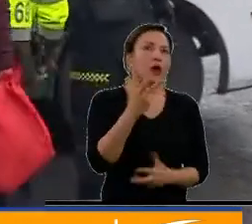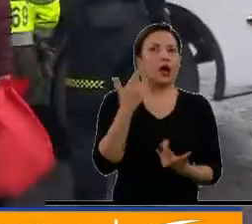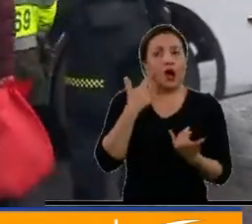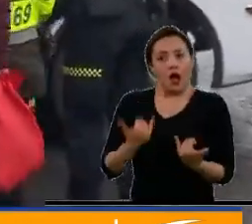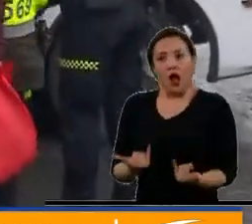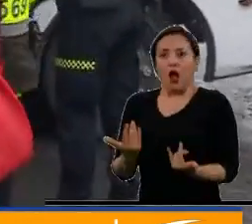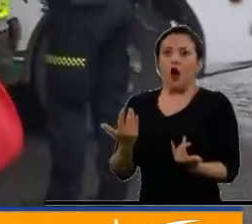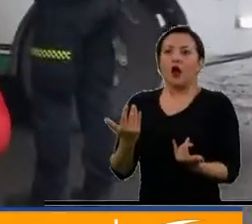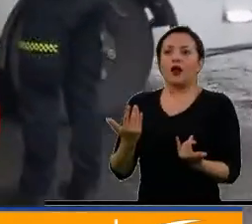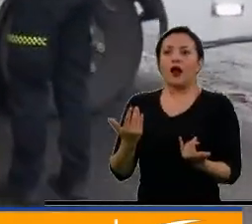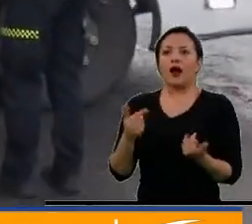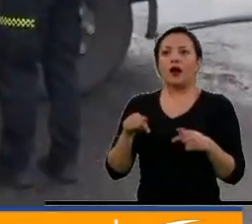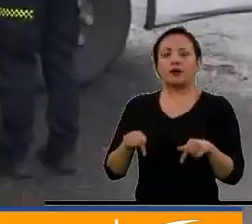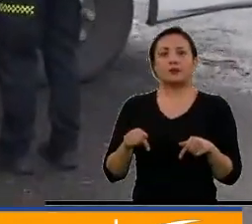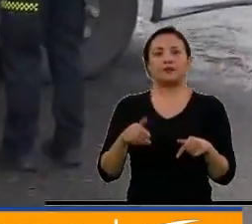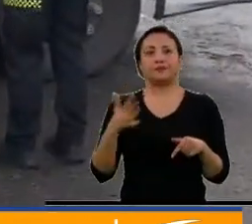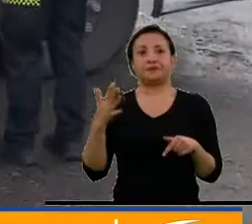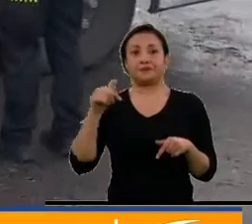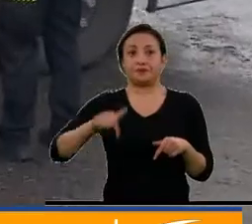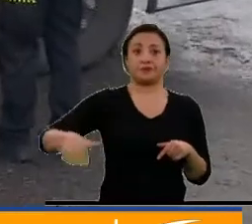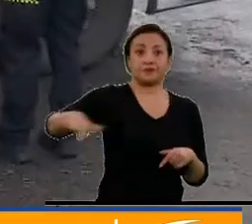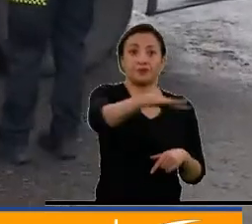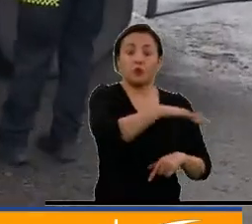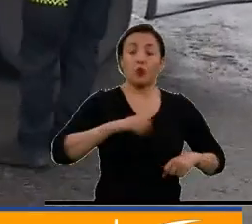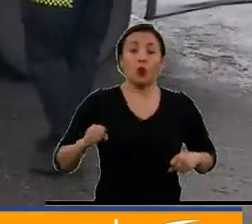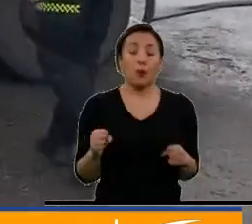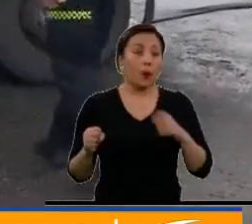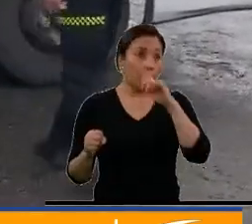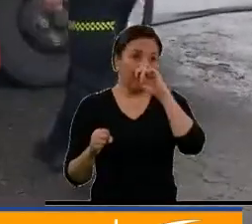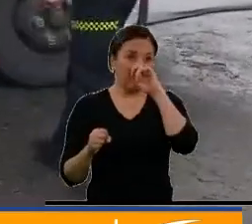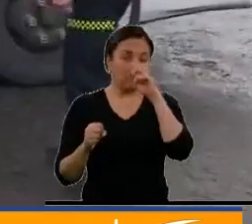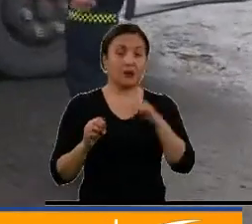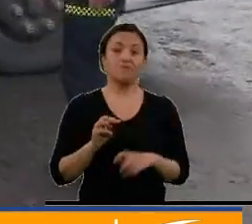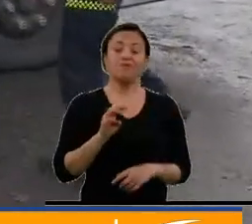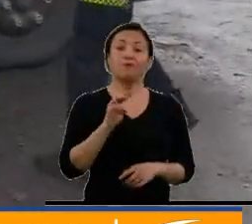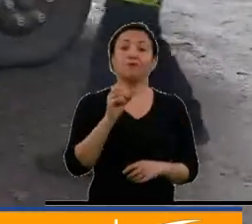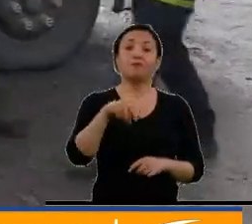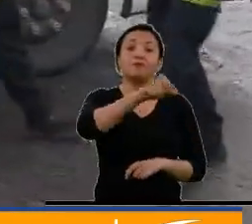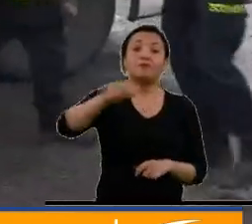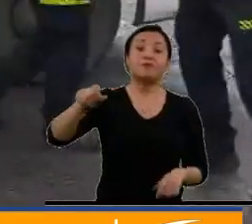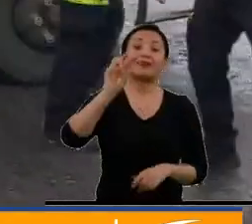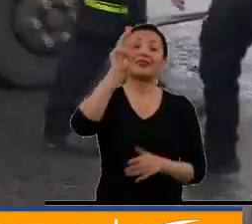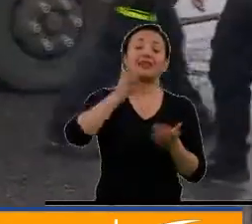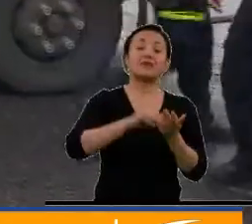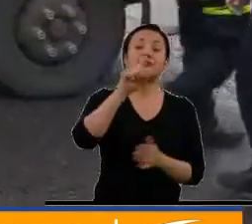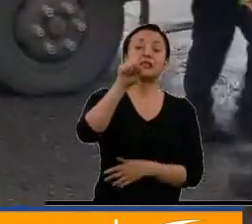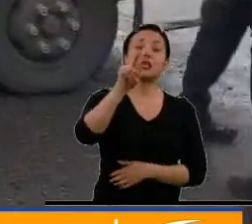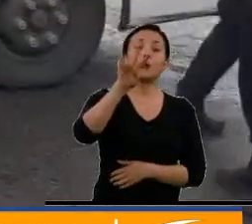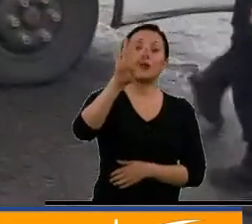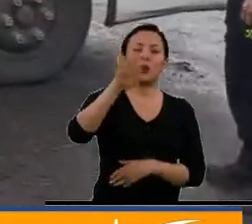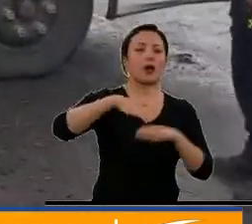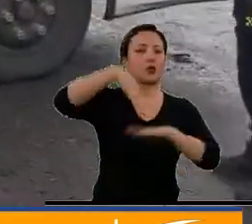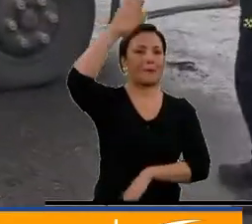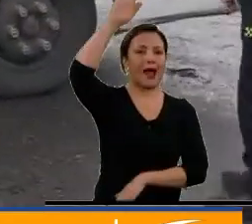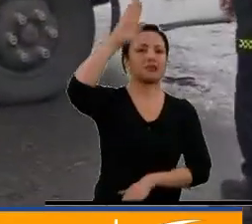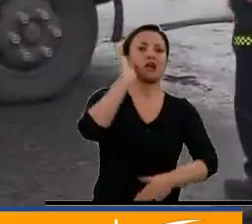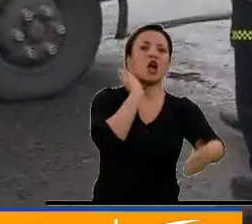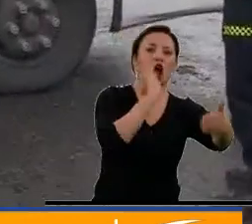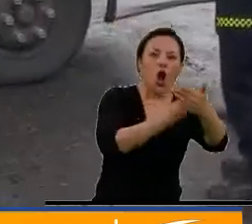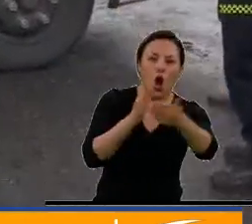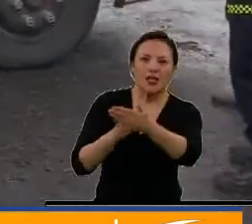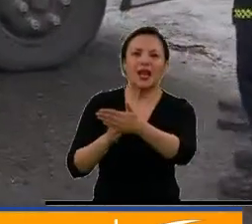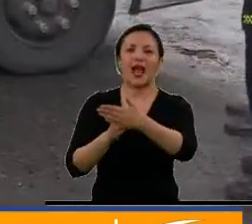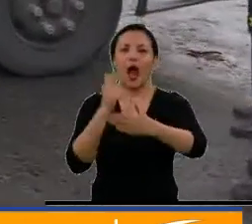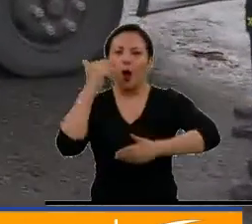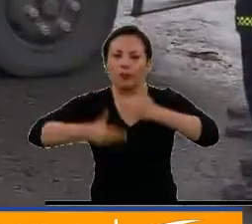en total de la ciudad de Bogotá más de 3.124 entre condenados y sindicados, pero aquí estamos